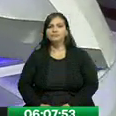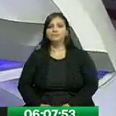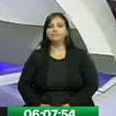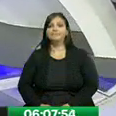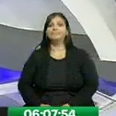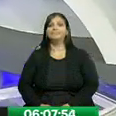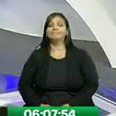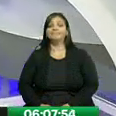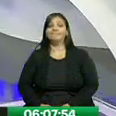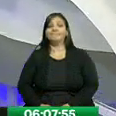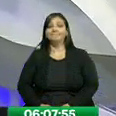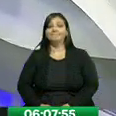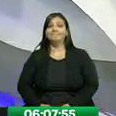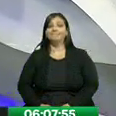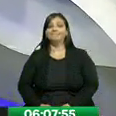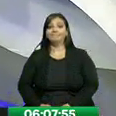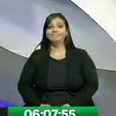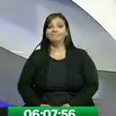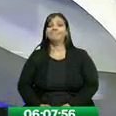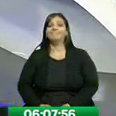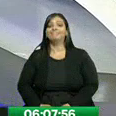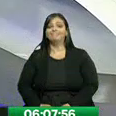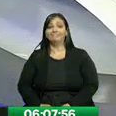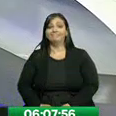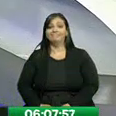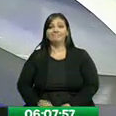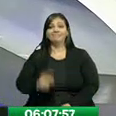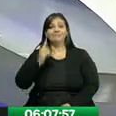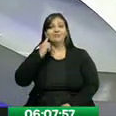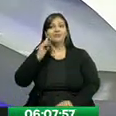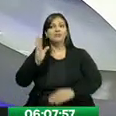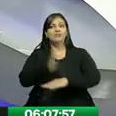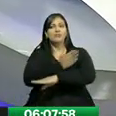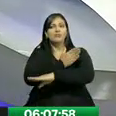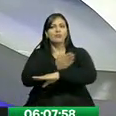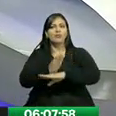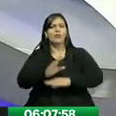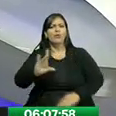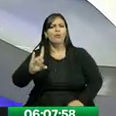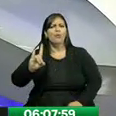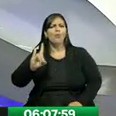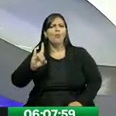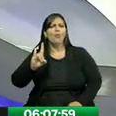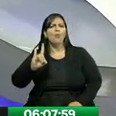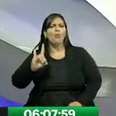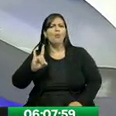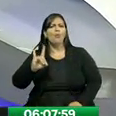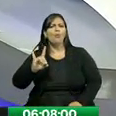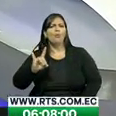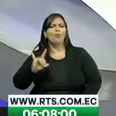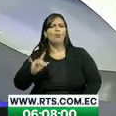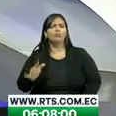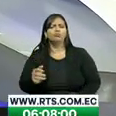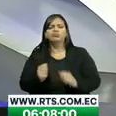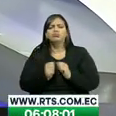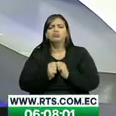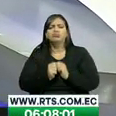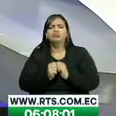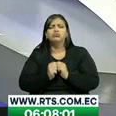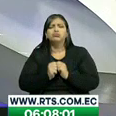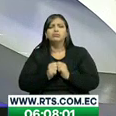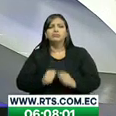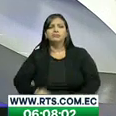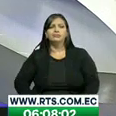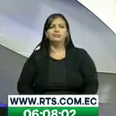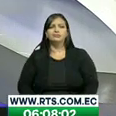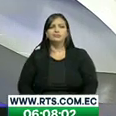Más fiel el perro que tú. Más fiel el perro que tú. Bueno, a toda la mañana todo nos sale la voz mal. Claro.